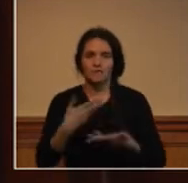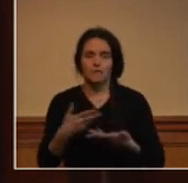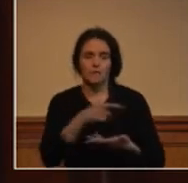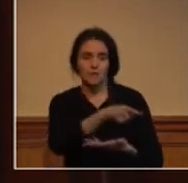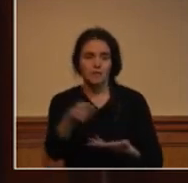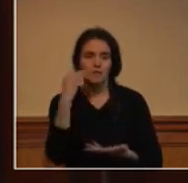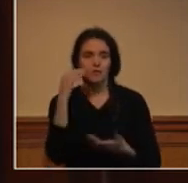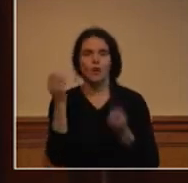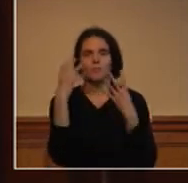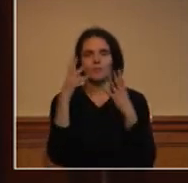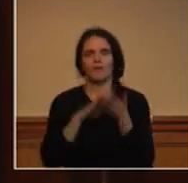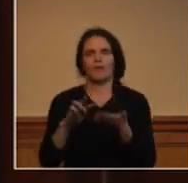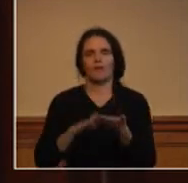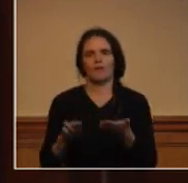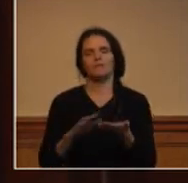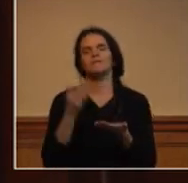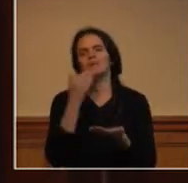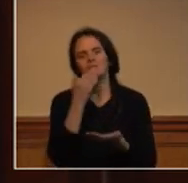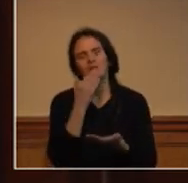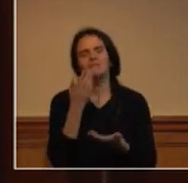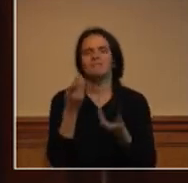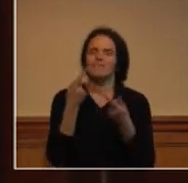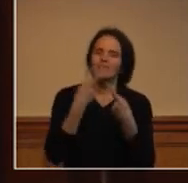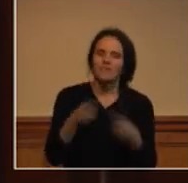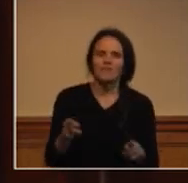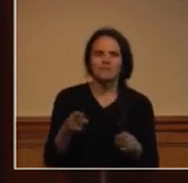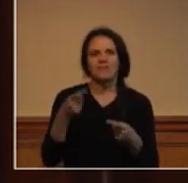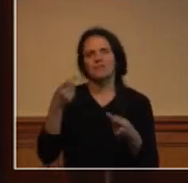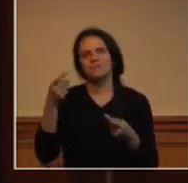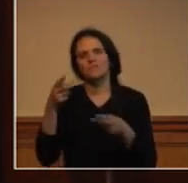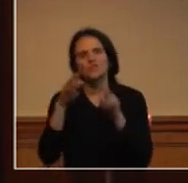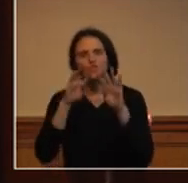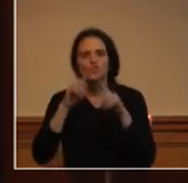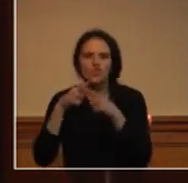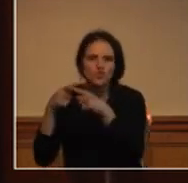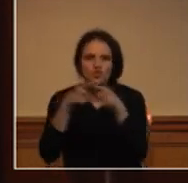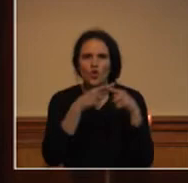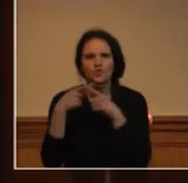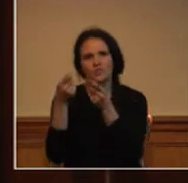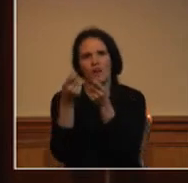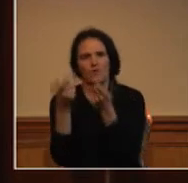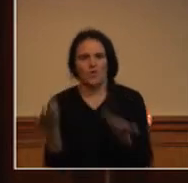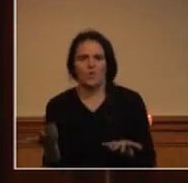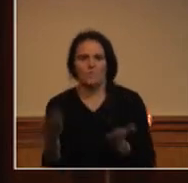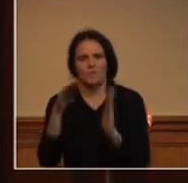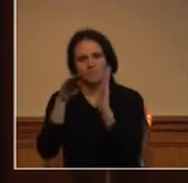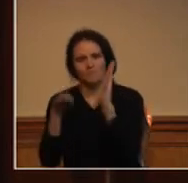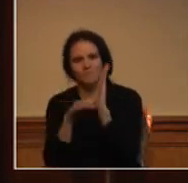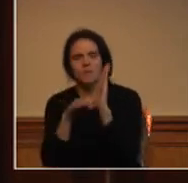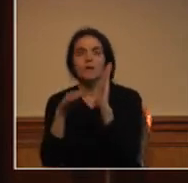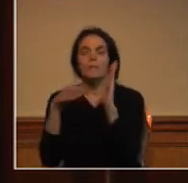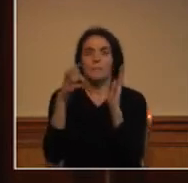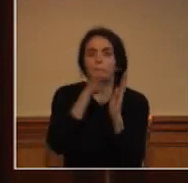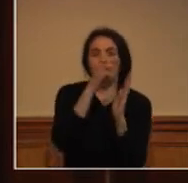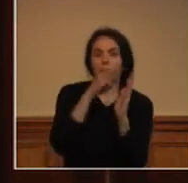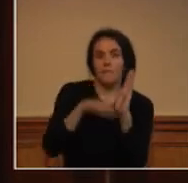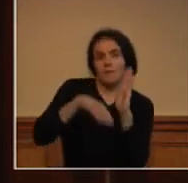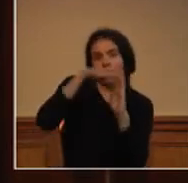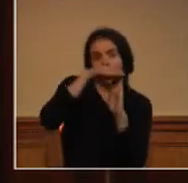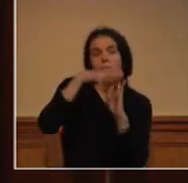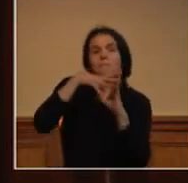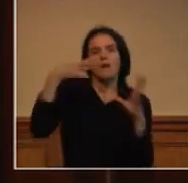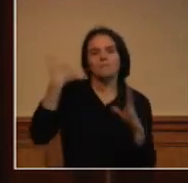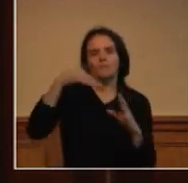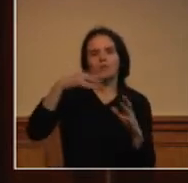encontramos de nuevo con diferencias socioeconómicas. Para los padres de familias más aventajadas, lo más importante es leer